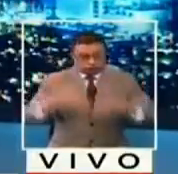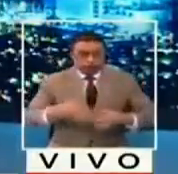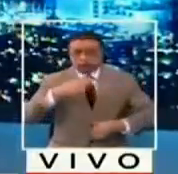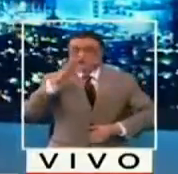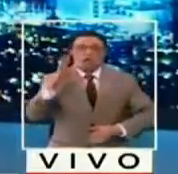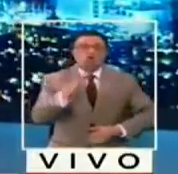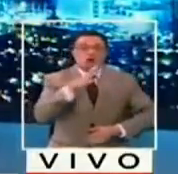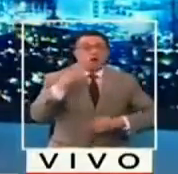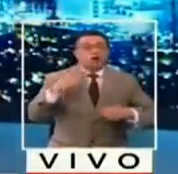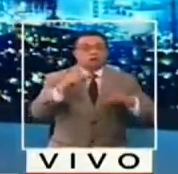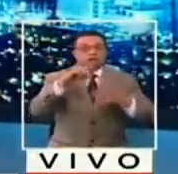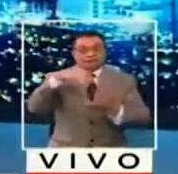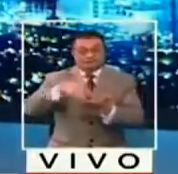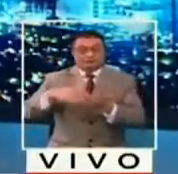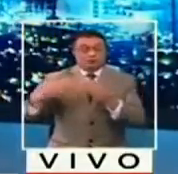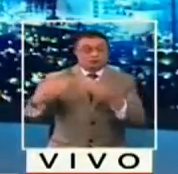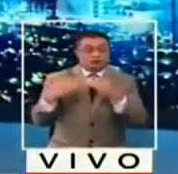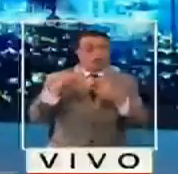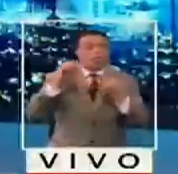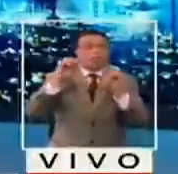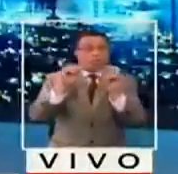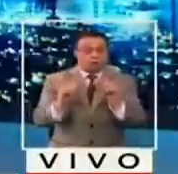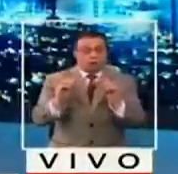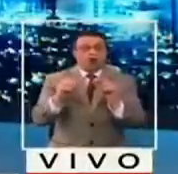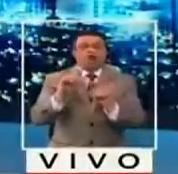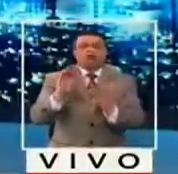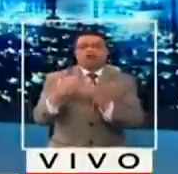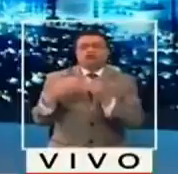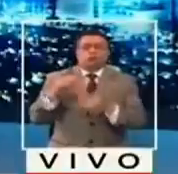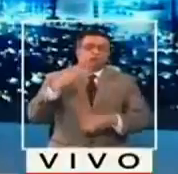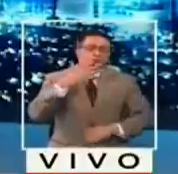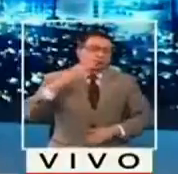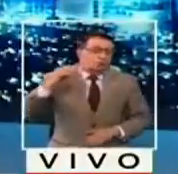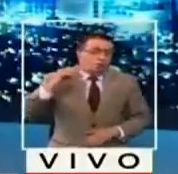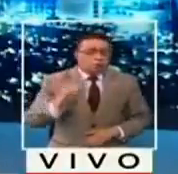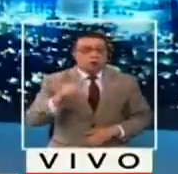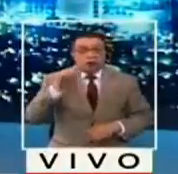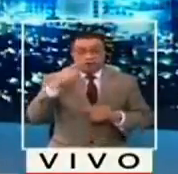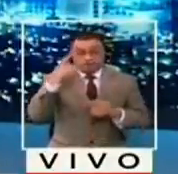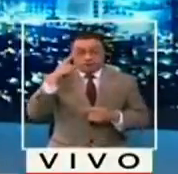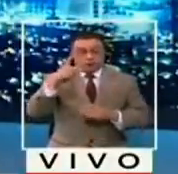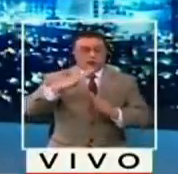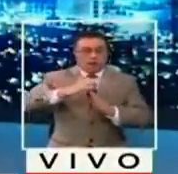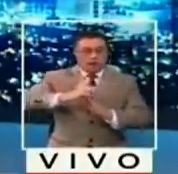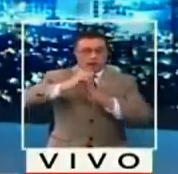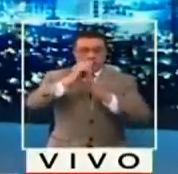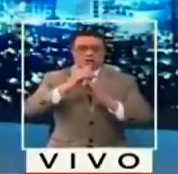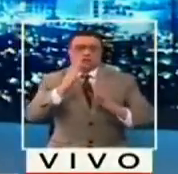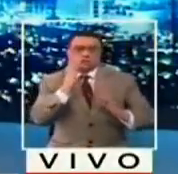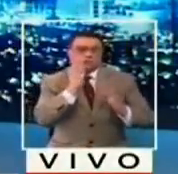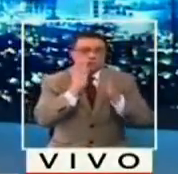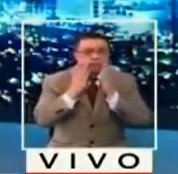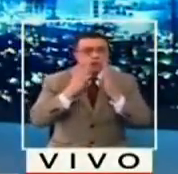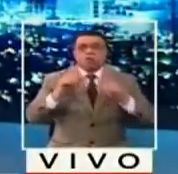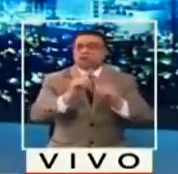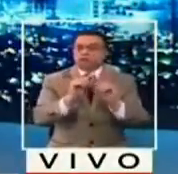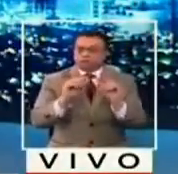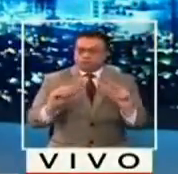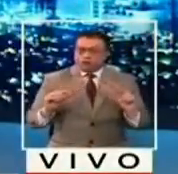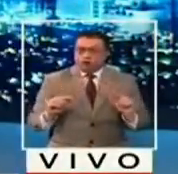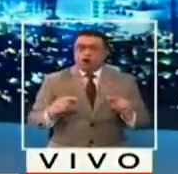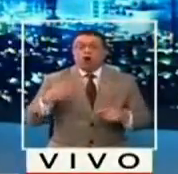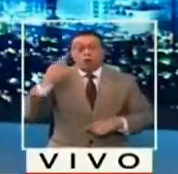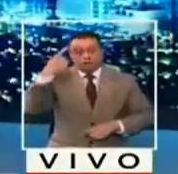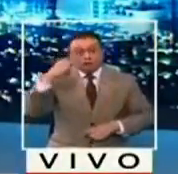bancada significativa. Su respaldo popular es ínfimo y tampoco es precisamente un líder carismático. Ahora solo le